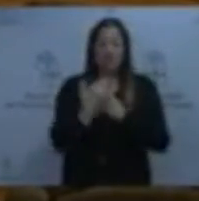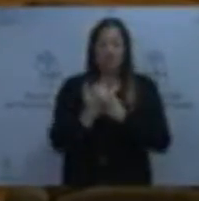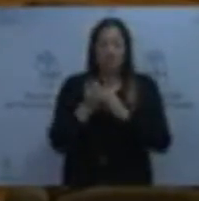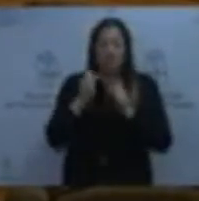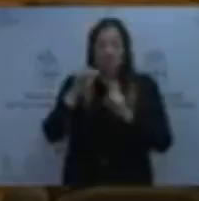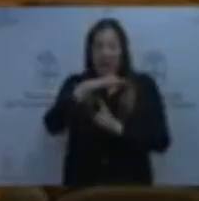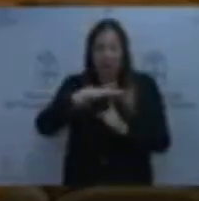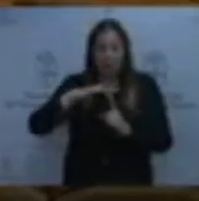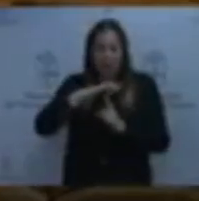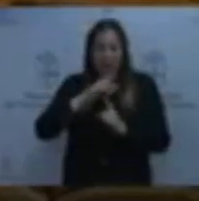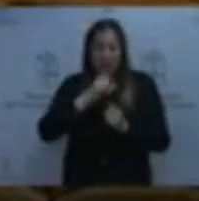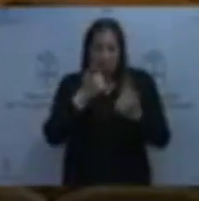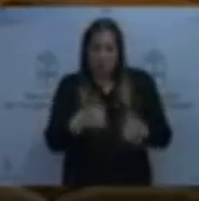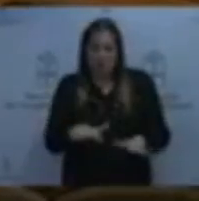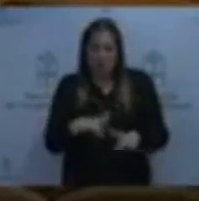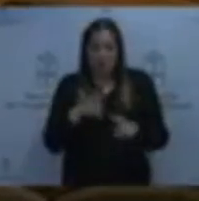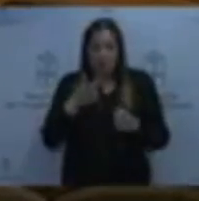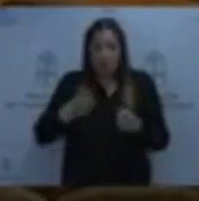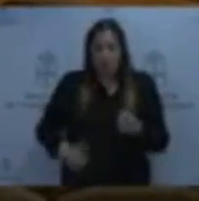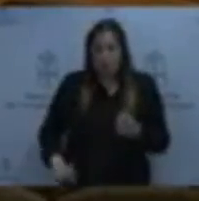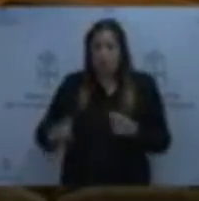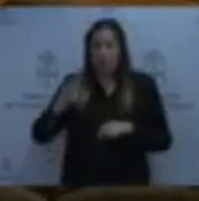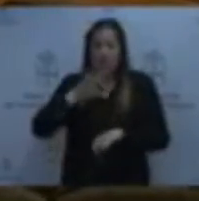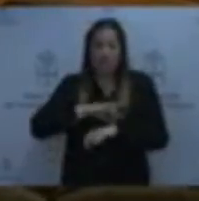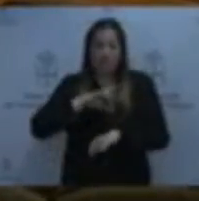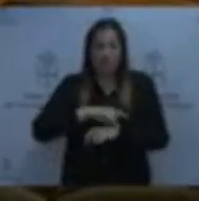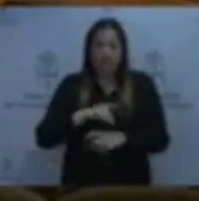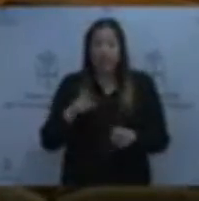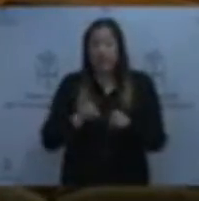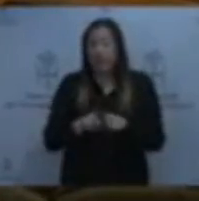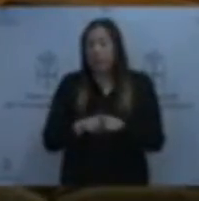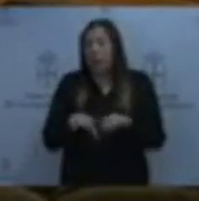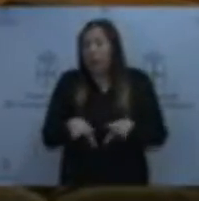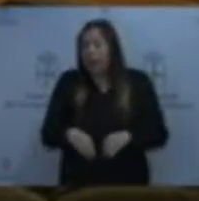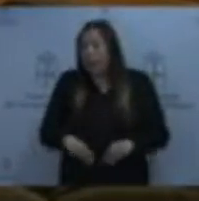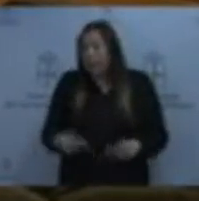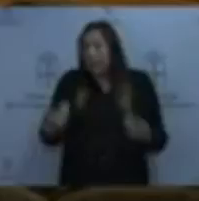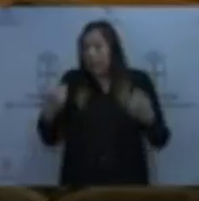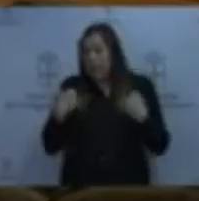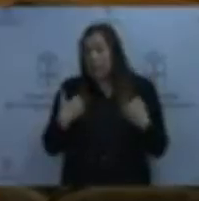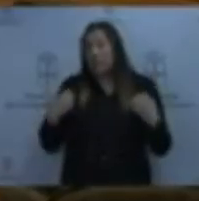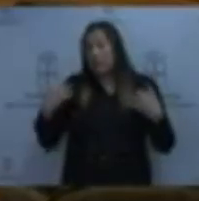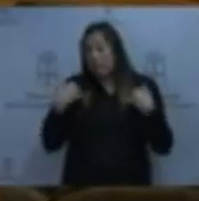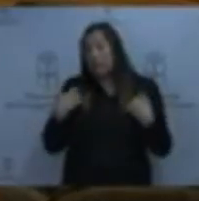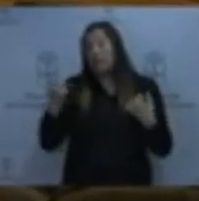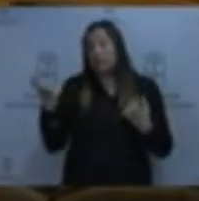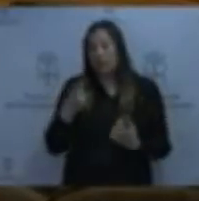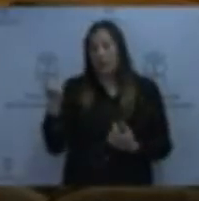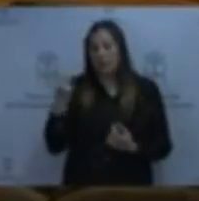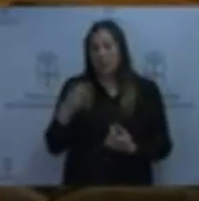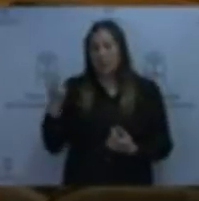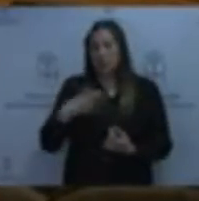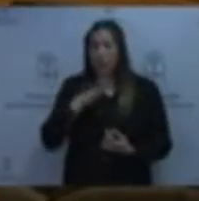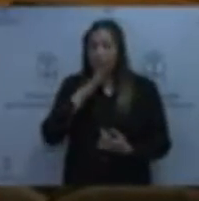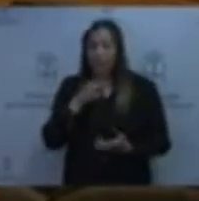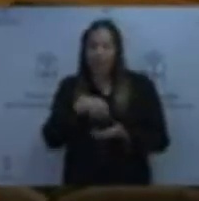vapores rancios que los profesionales sanitarios se ven resignados a reinhalar constantemente ante la incertidumbre